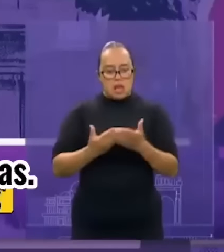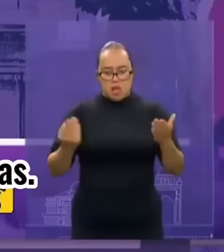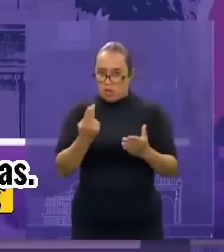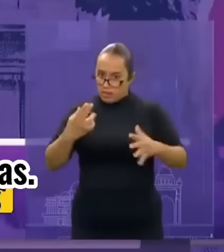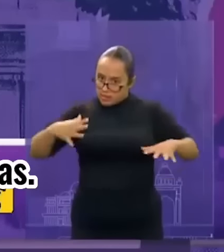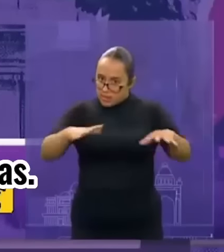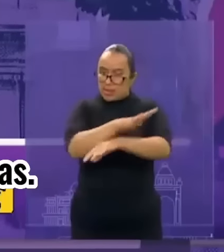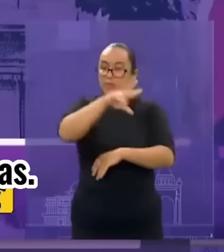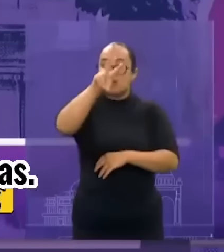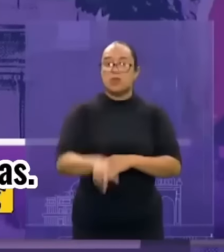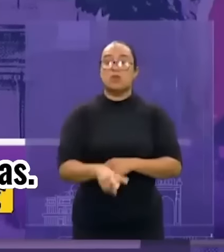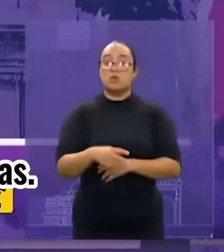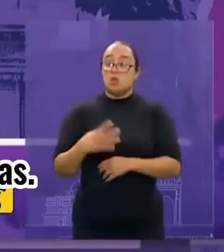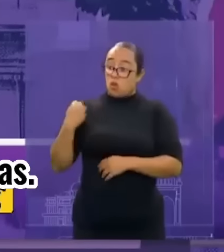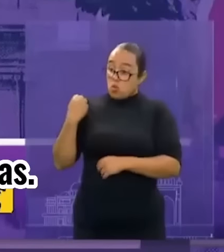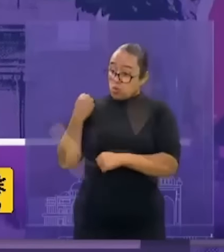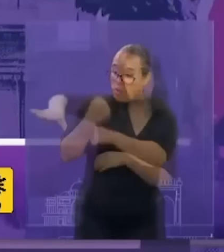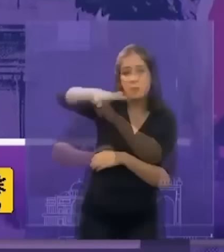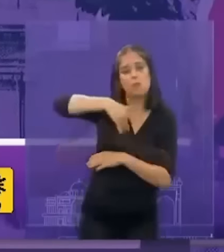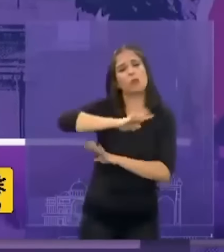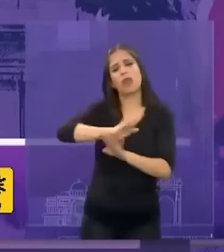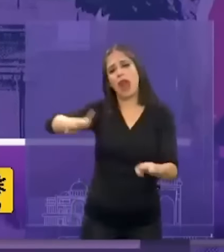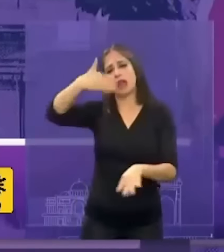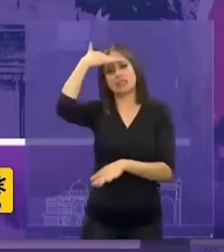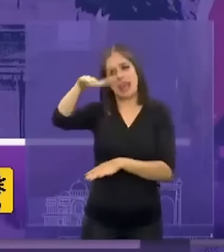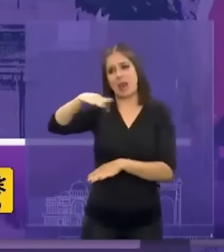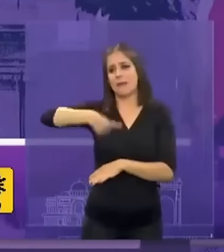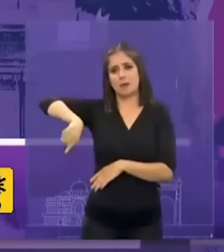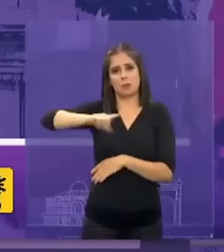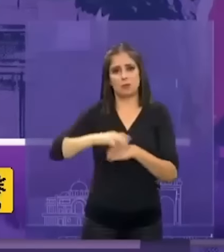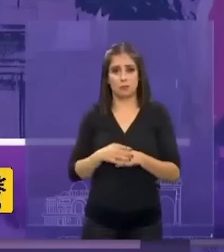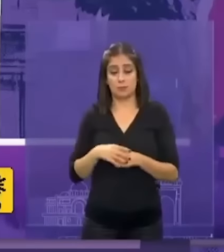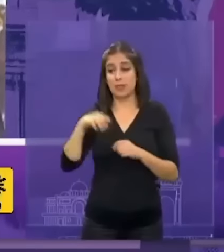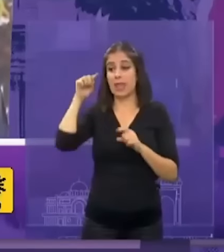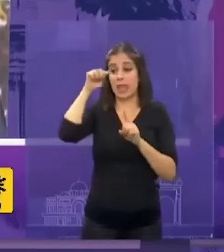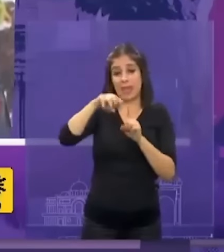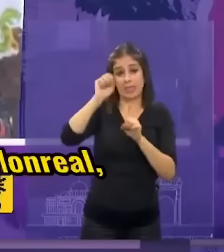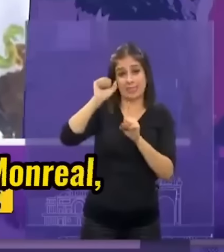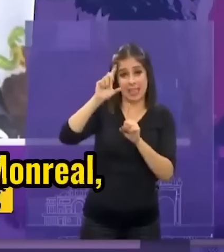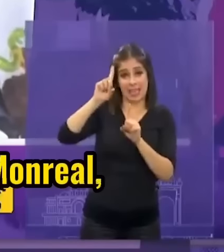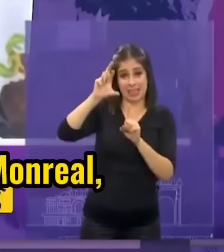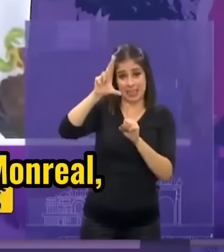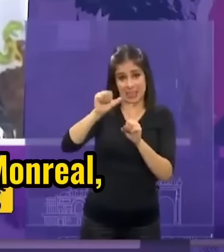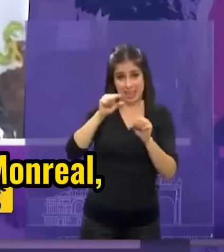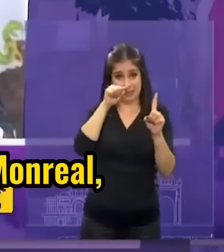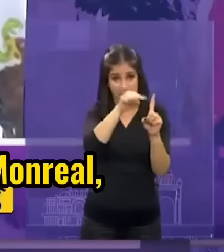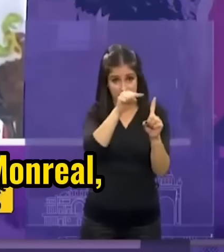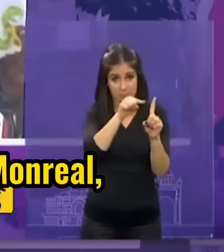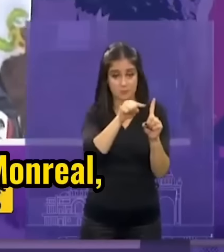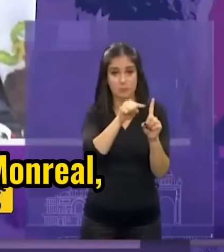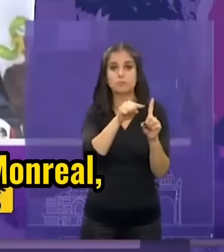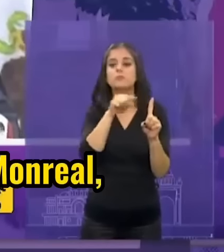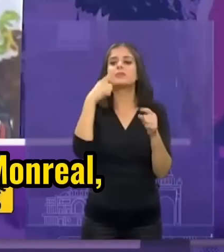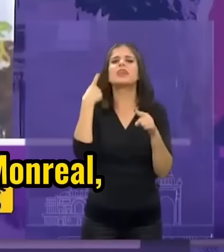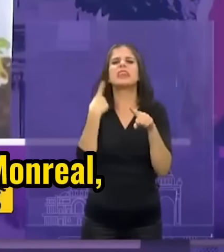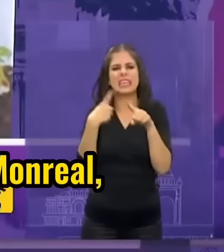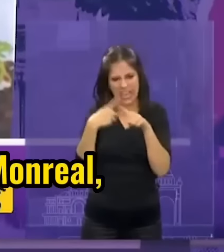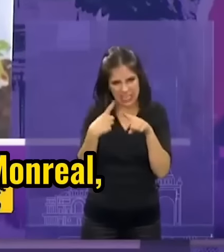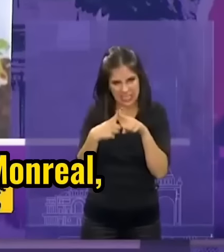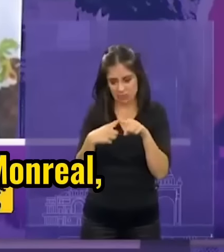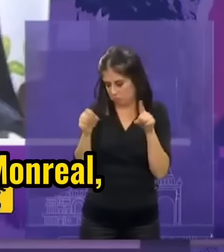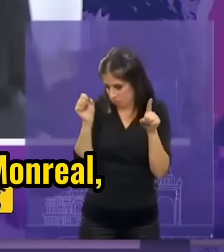la candidata del Frente y sucesora de Cuevas. Sandra fue impuesta por el mismo señor